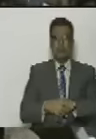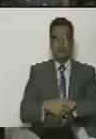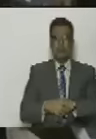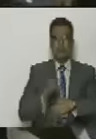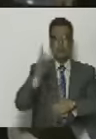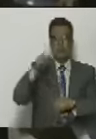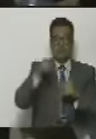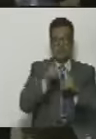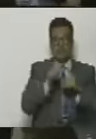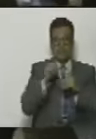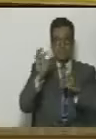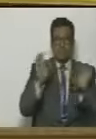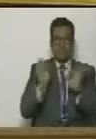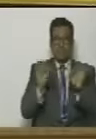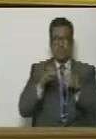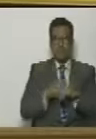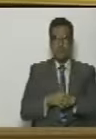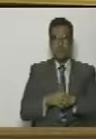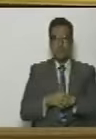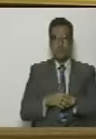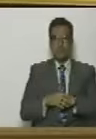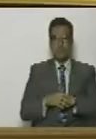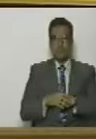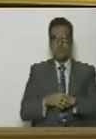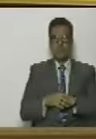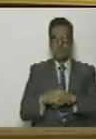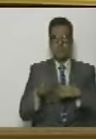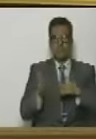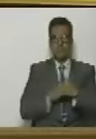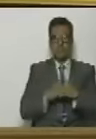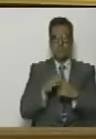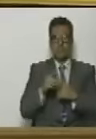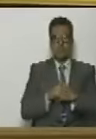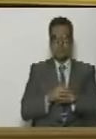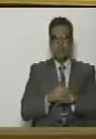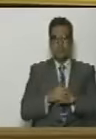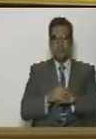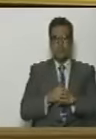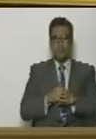¿Nadie más anotado el derecho de palabra? ¿Se va a cerrar?